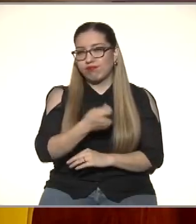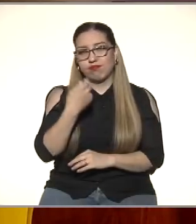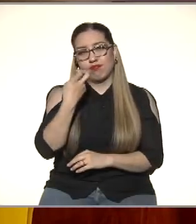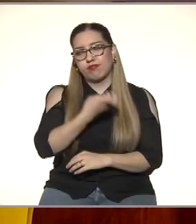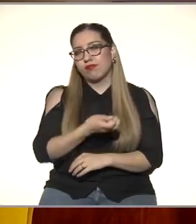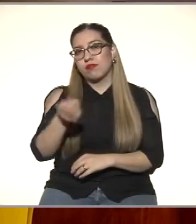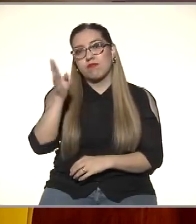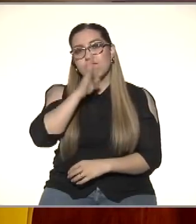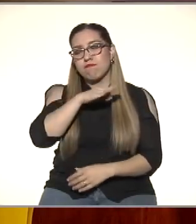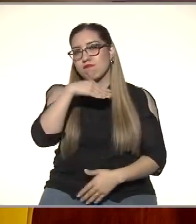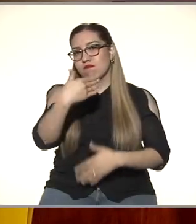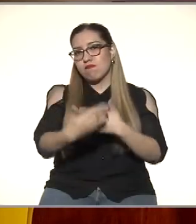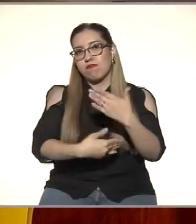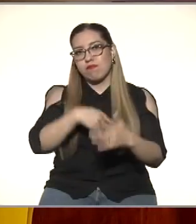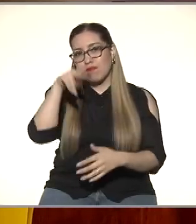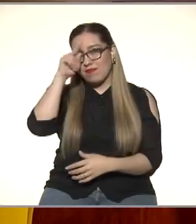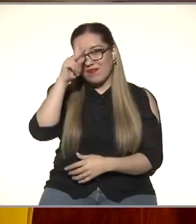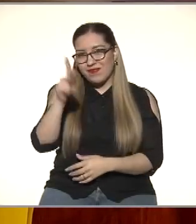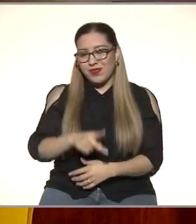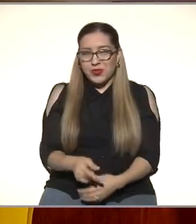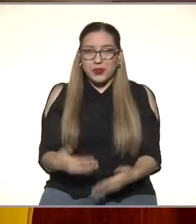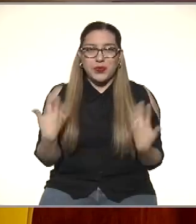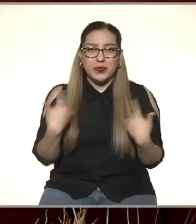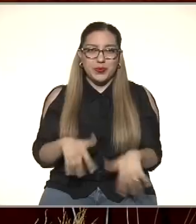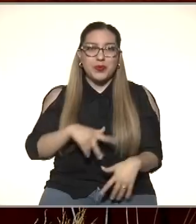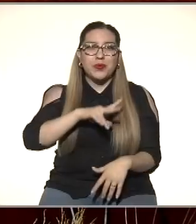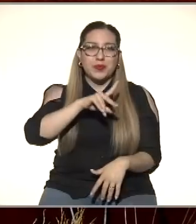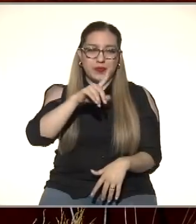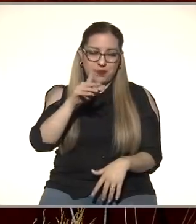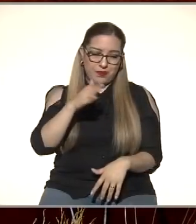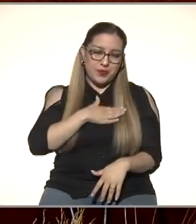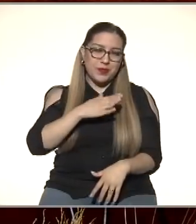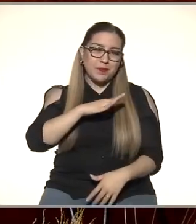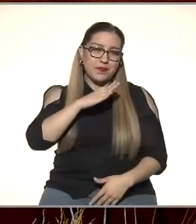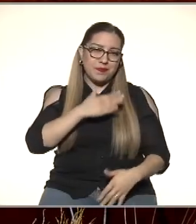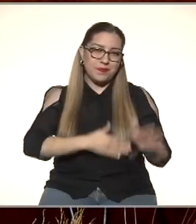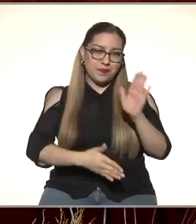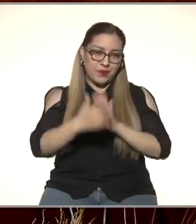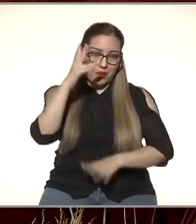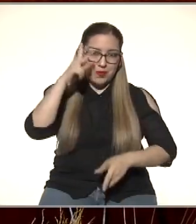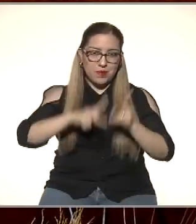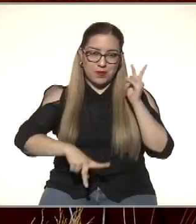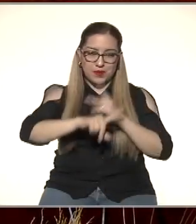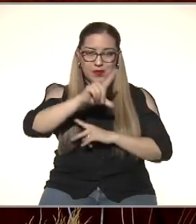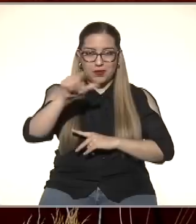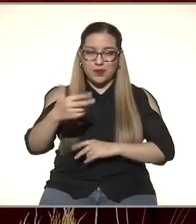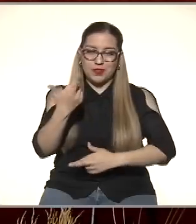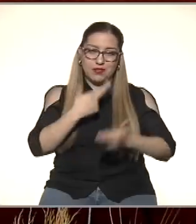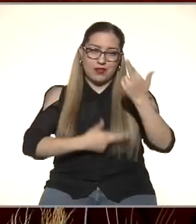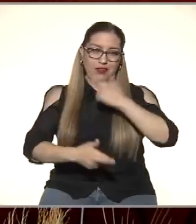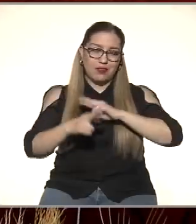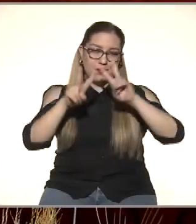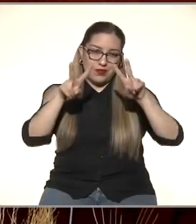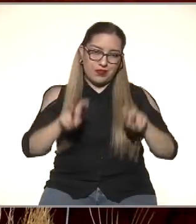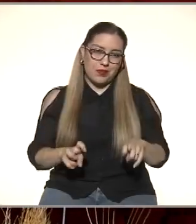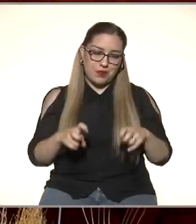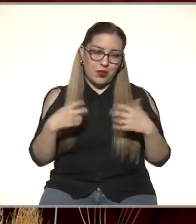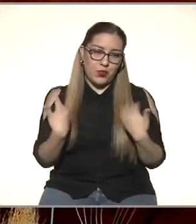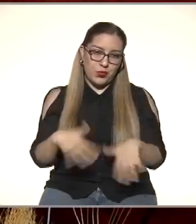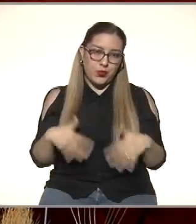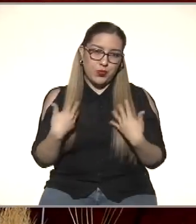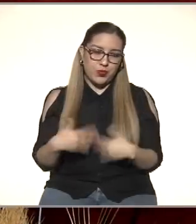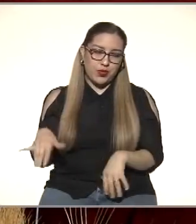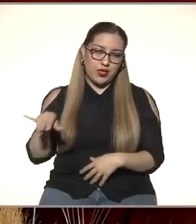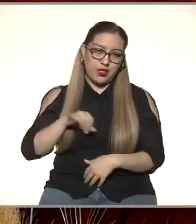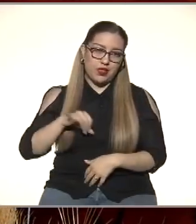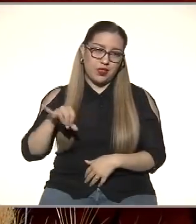puede generar muchísimo daño. Ay, bueno, pues con eso vamos a una pausa y seguimos platicando. Un tema, como le decimos, muy